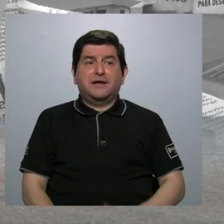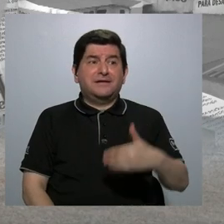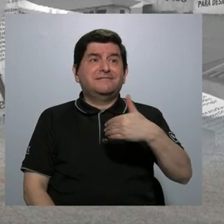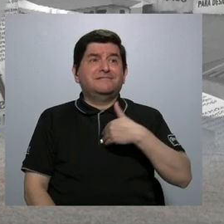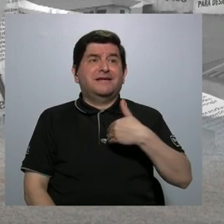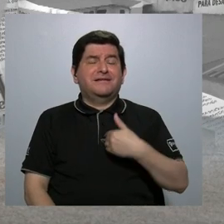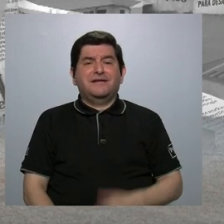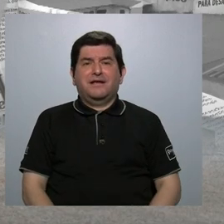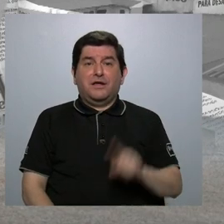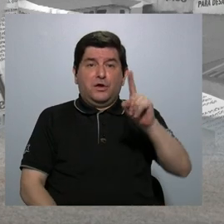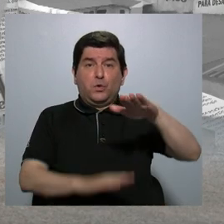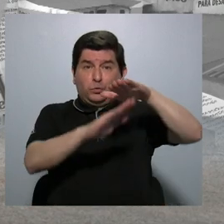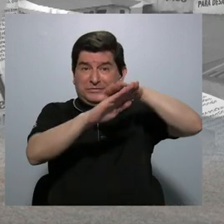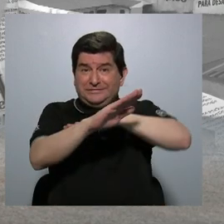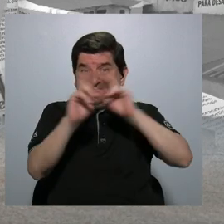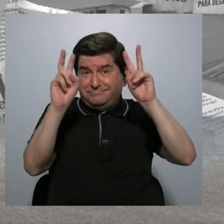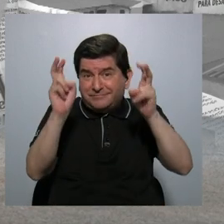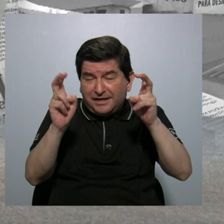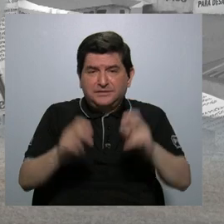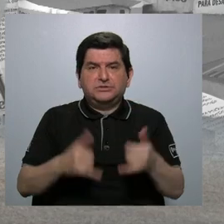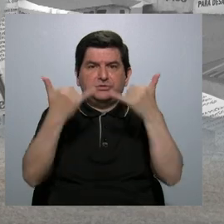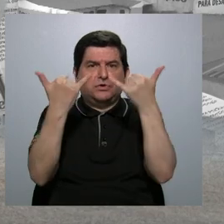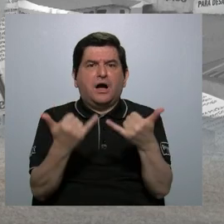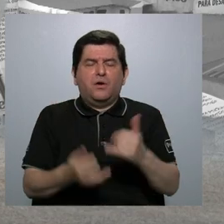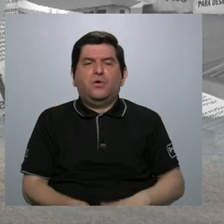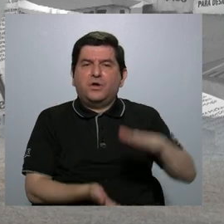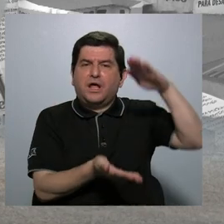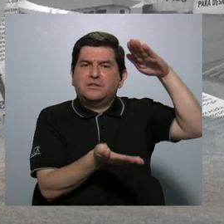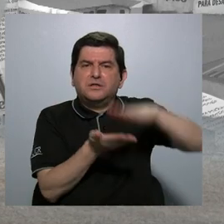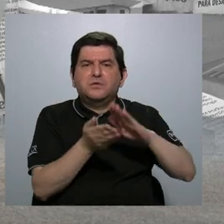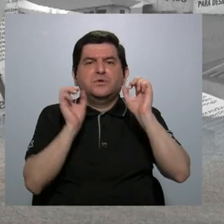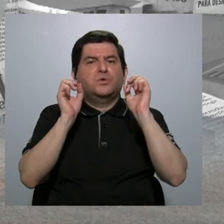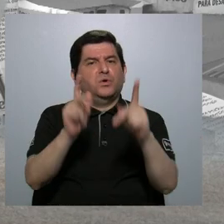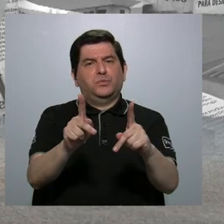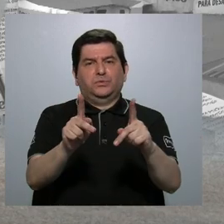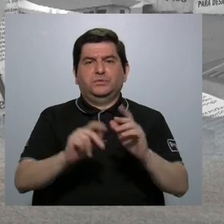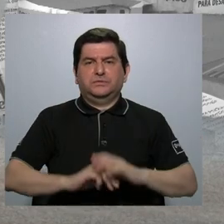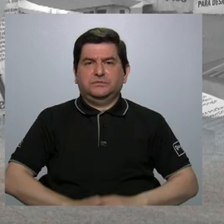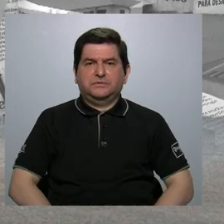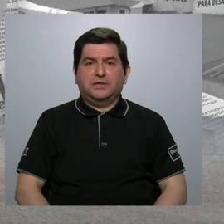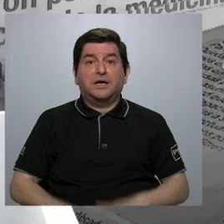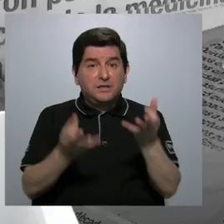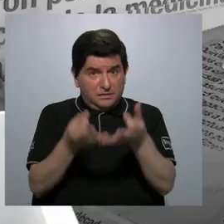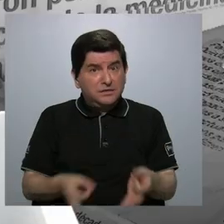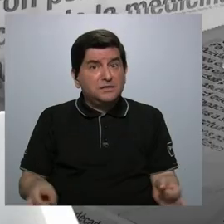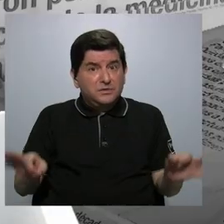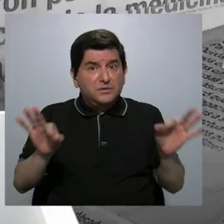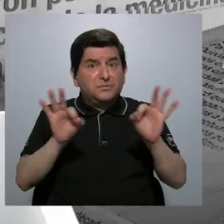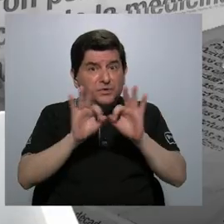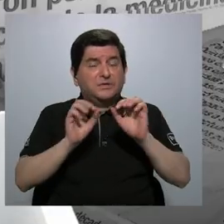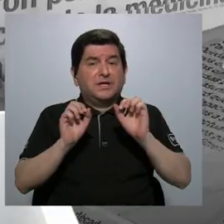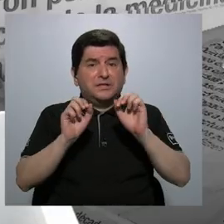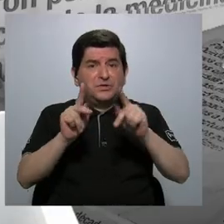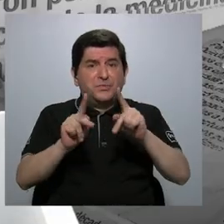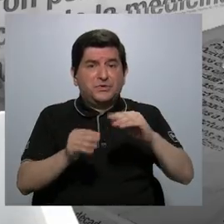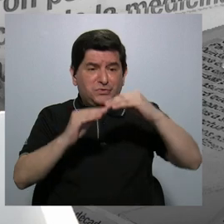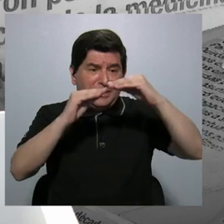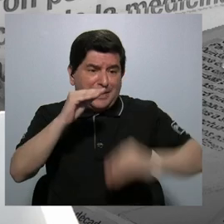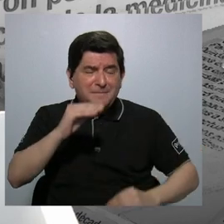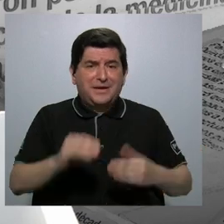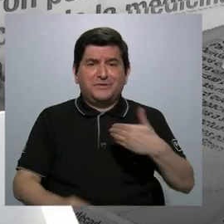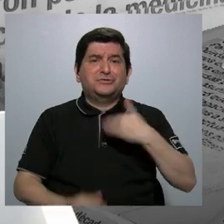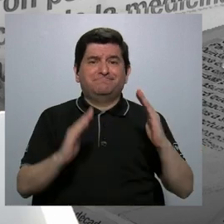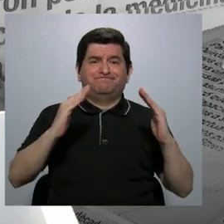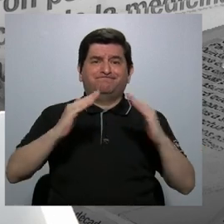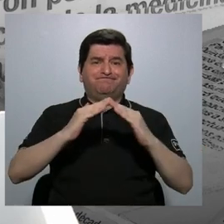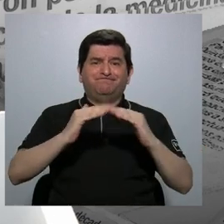un techo sobre sus cabezas, que están teniendo una disminución muy importante en la posibilidad de adquirir esa